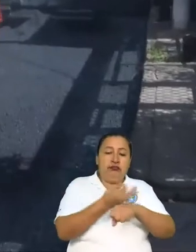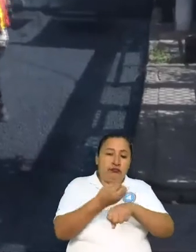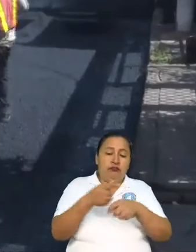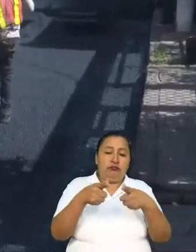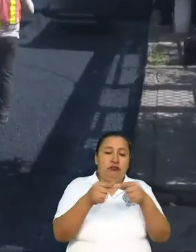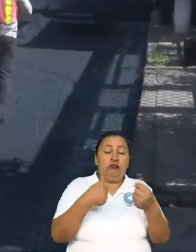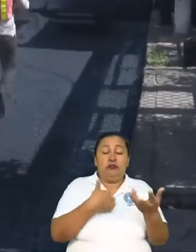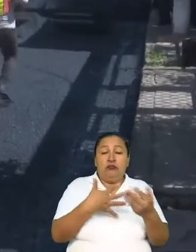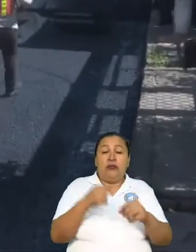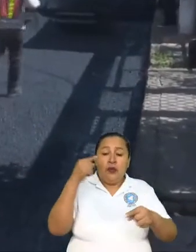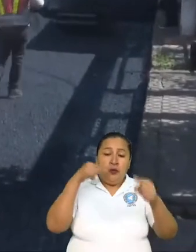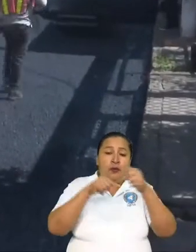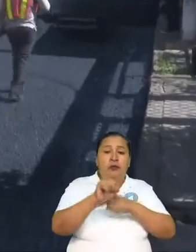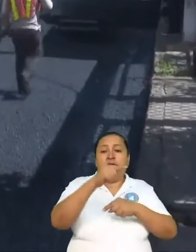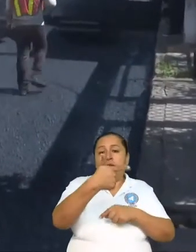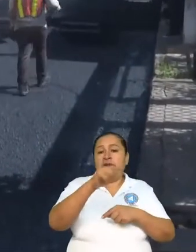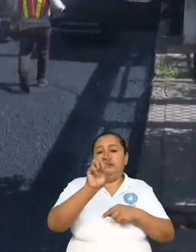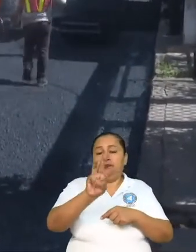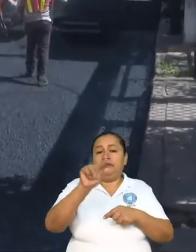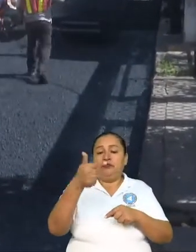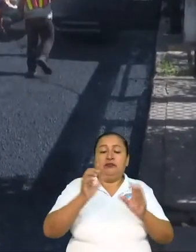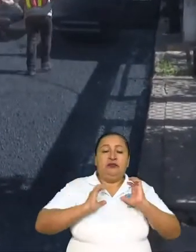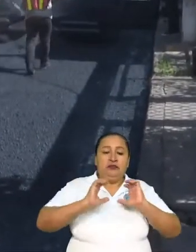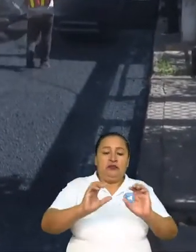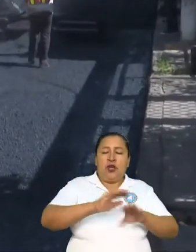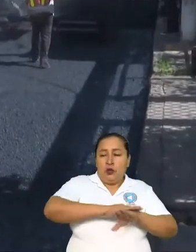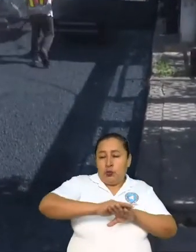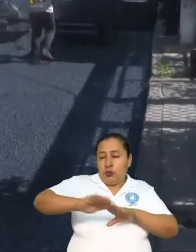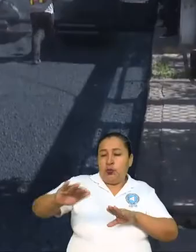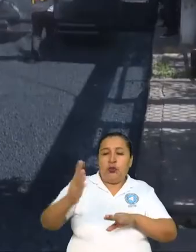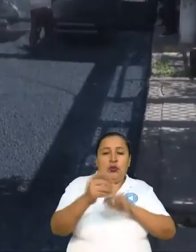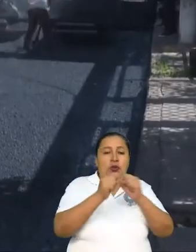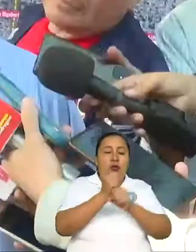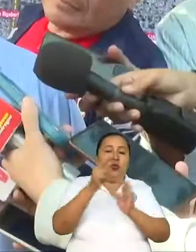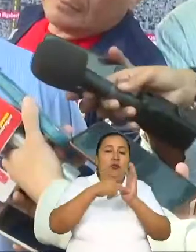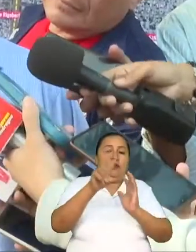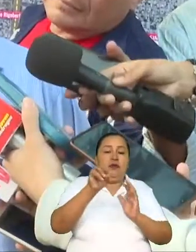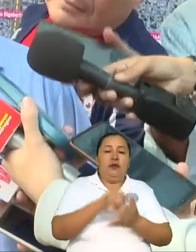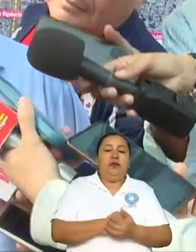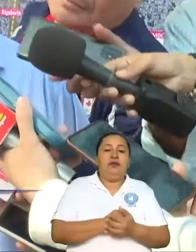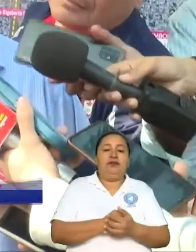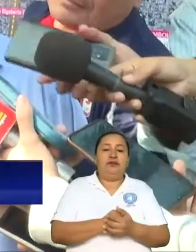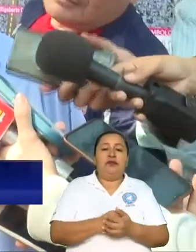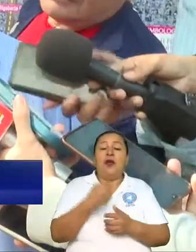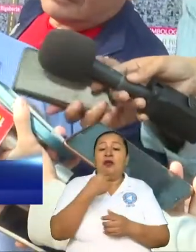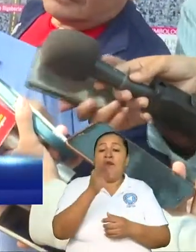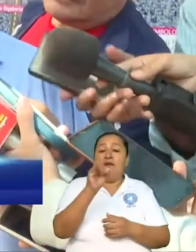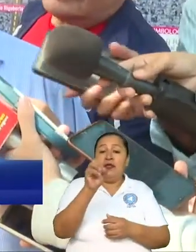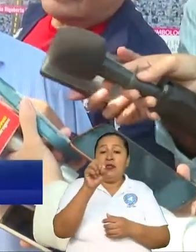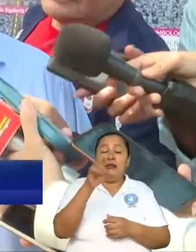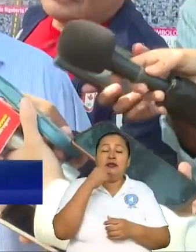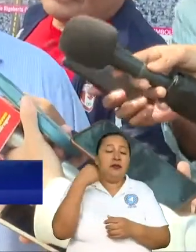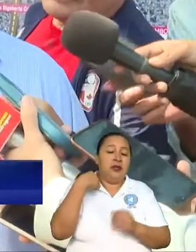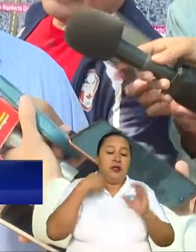Managua espera superar las 737 calles asfaltadas en el año 2020. El programa Calles para el Pueblo es uno de los más emblemáticos